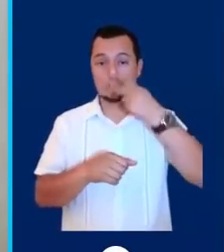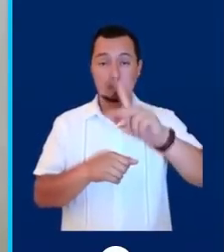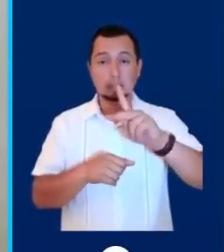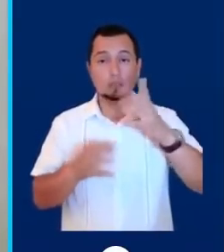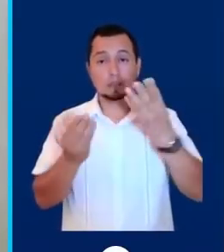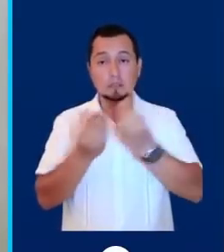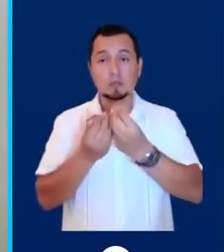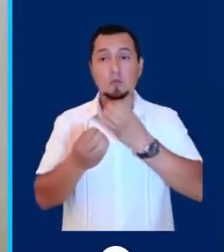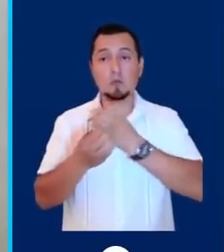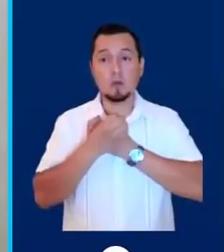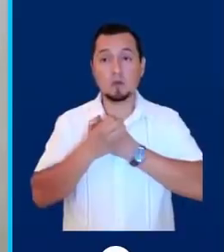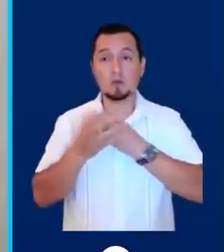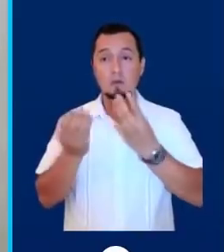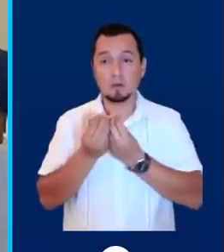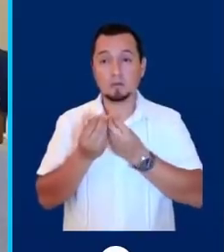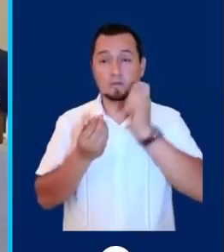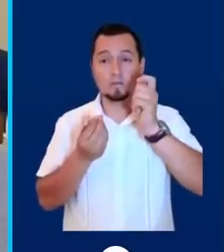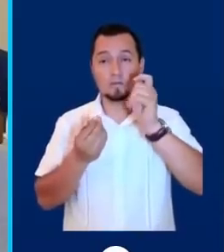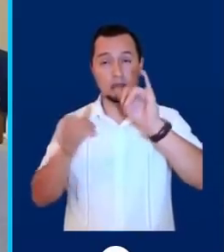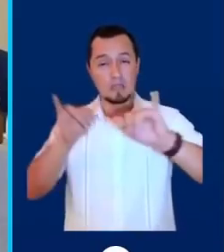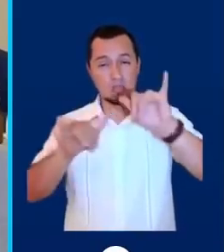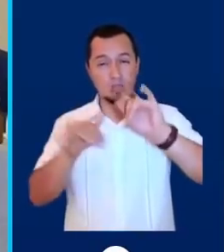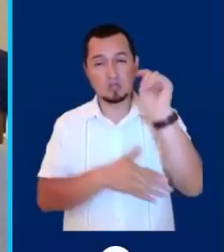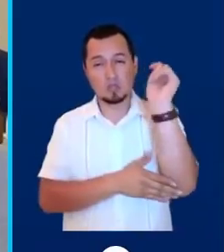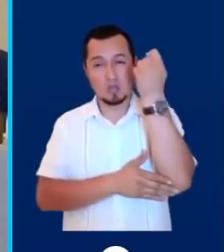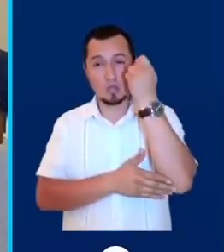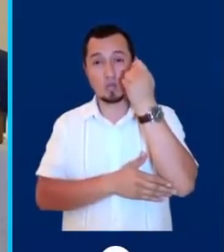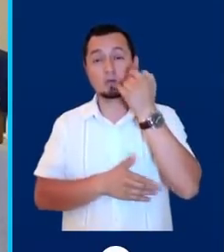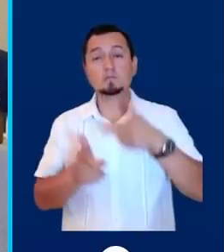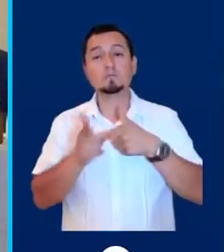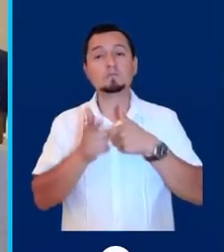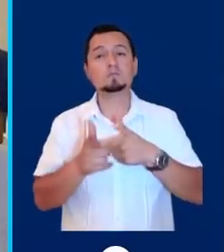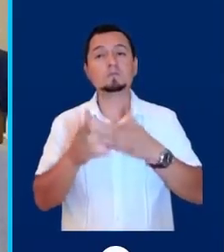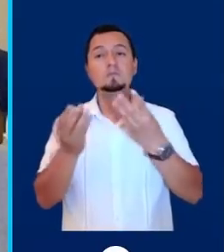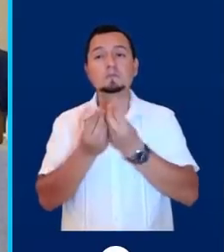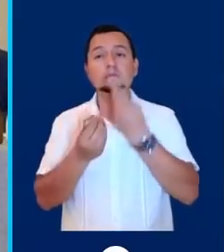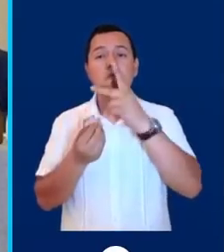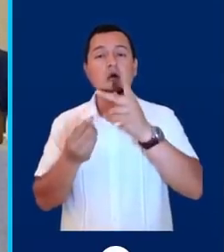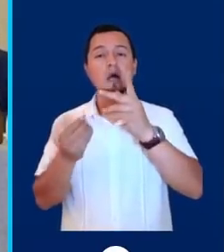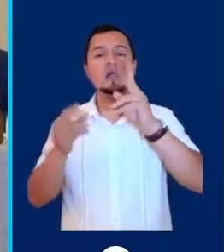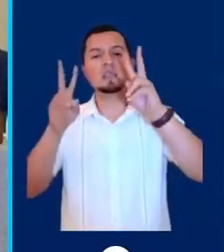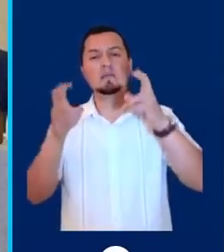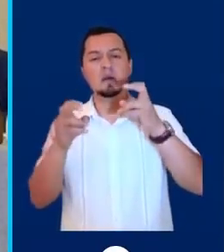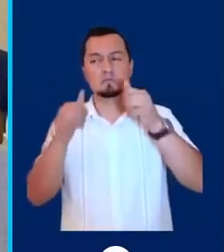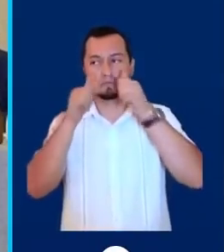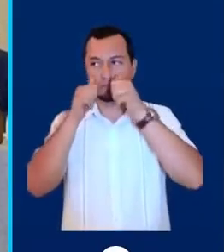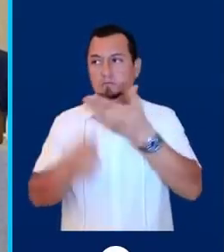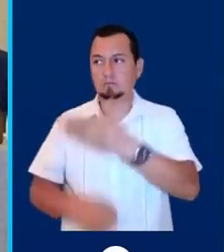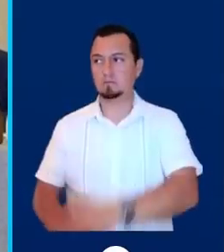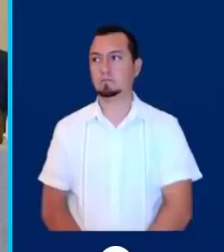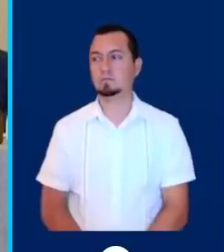de Educación, de Innovación, Ciencia y Tecnología para tratar los temas de educación superior.